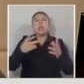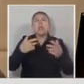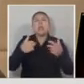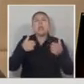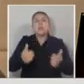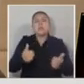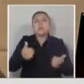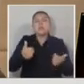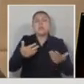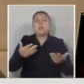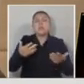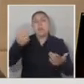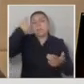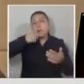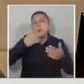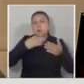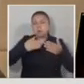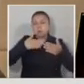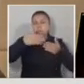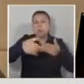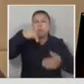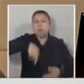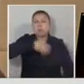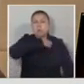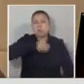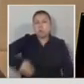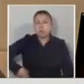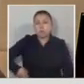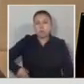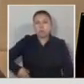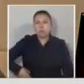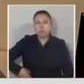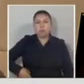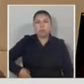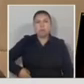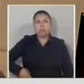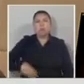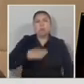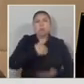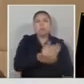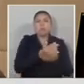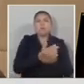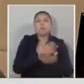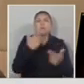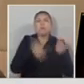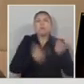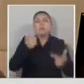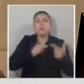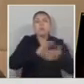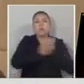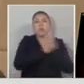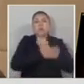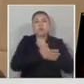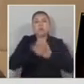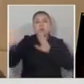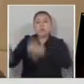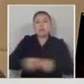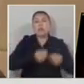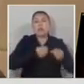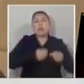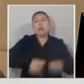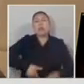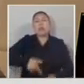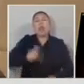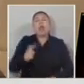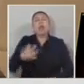más allá. Cuando este gobierno implementó una política de quitar todas las armas y las autorizaciones a los civiles